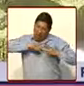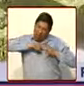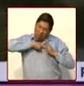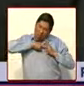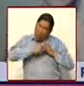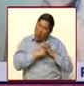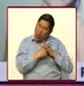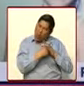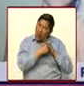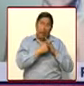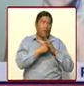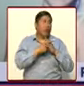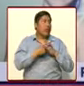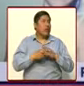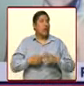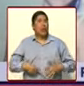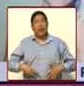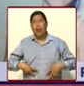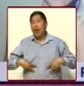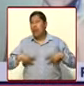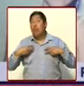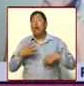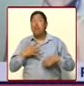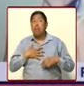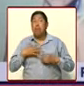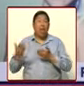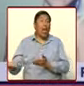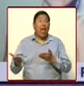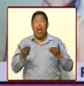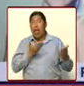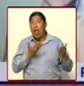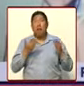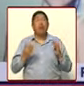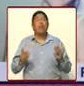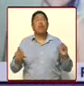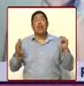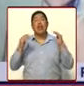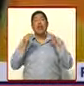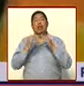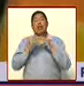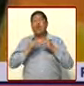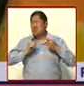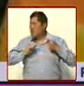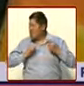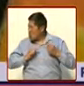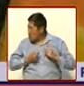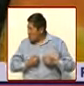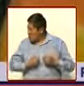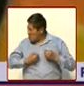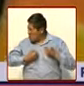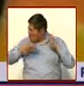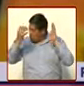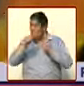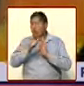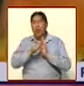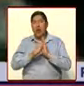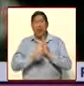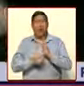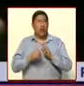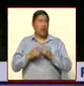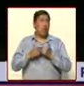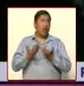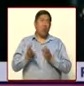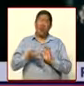milagro. Me opera en la ciudad de La Paz, es un proceso que tuve muy doloroso, pero ¿cómo llegamos